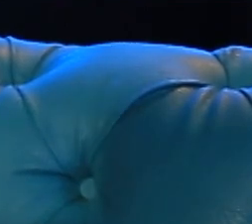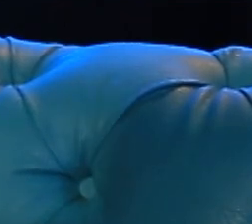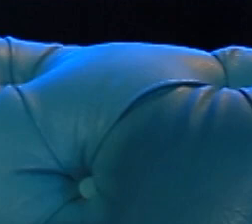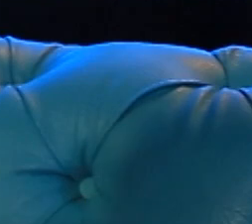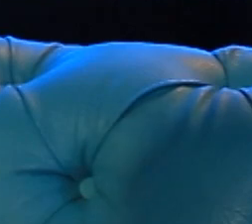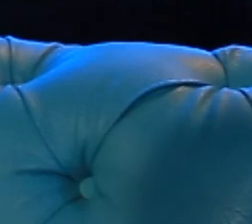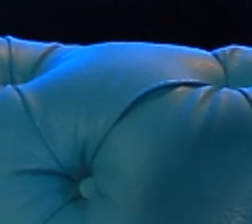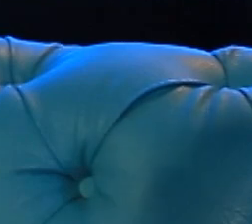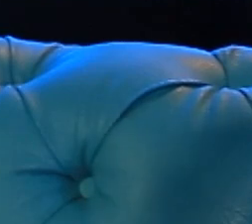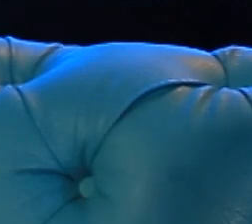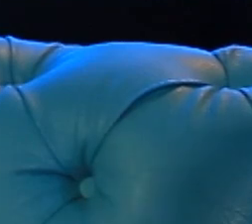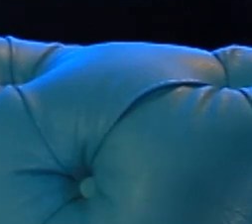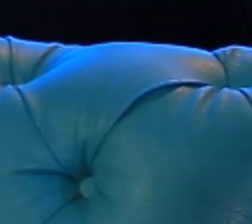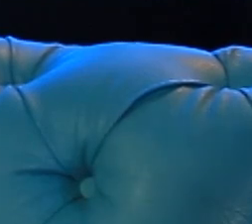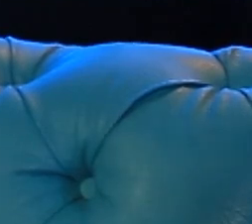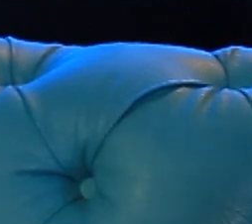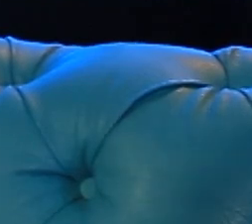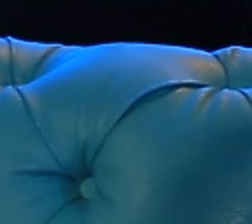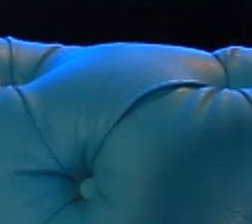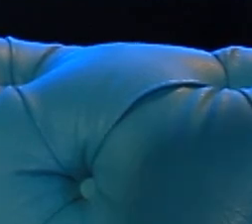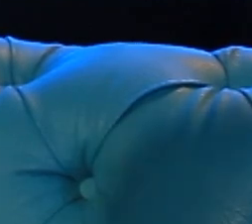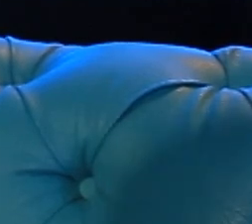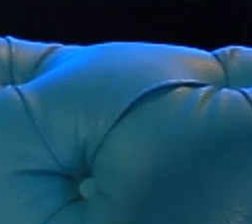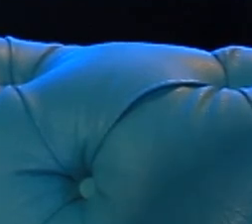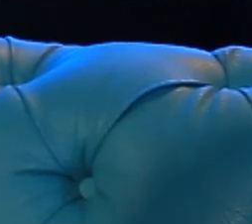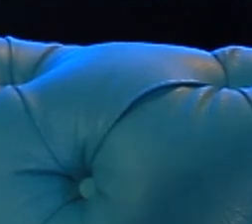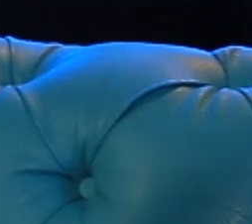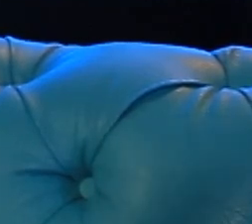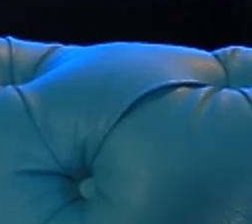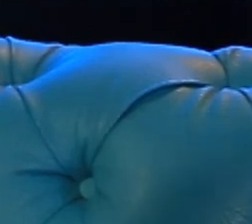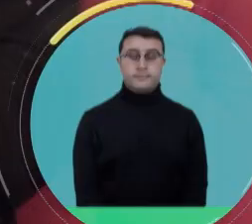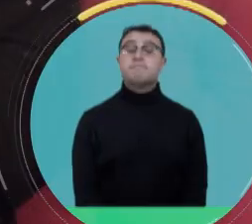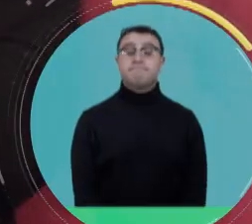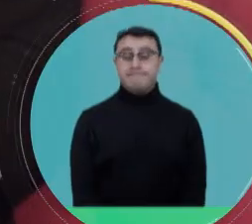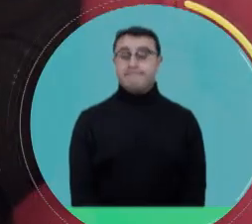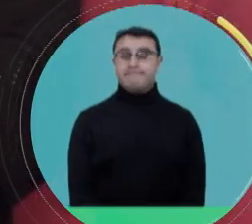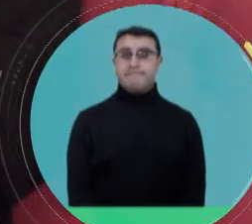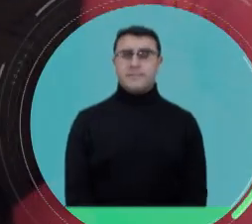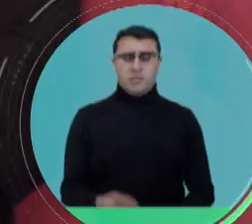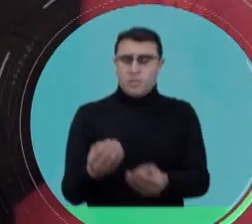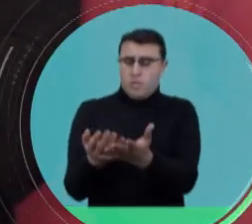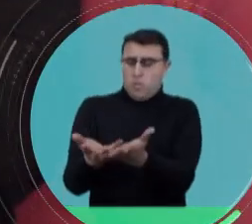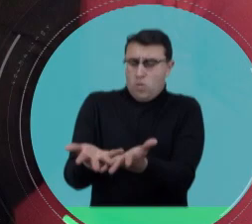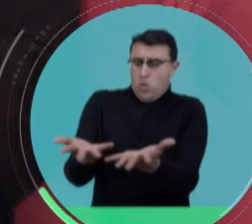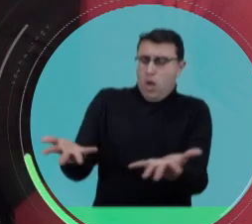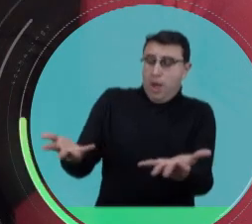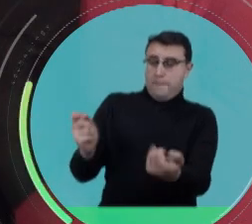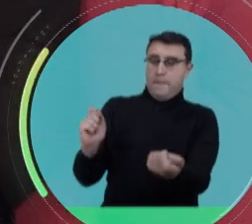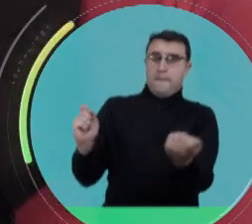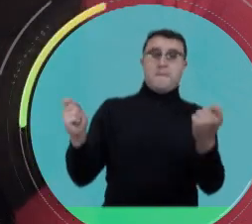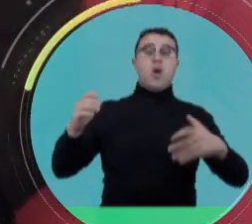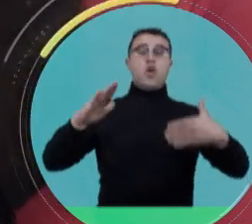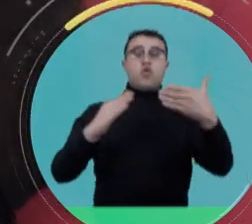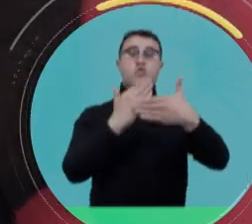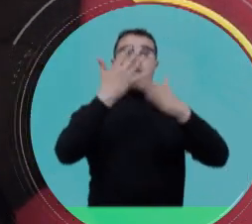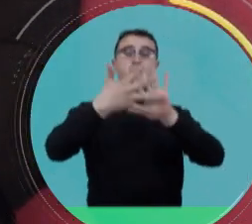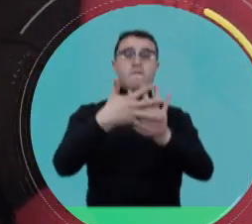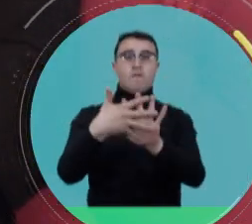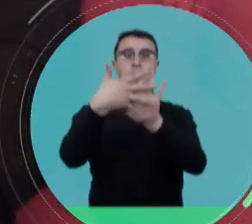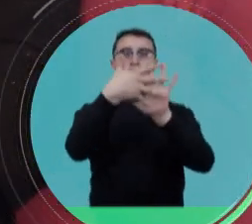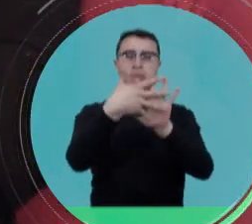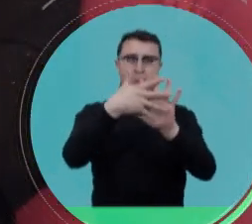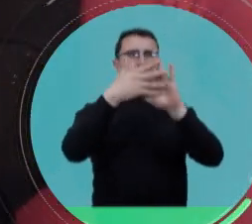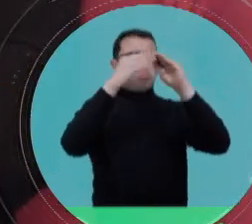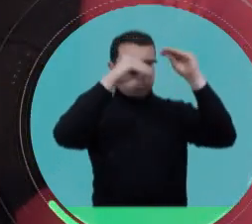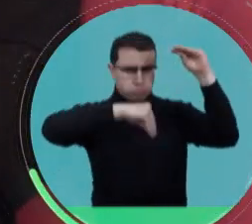Canal 13 qué viene para estas tienen algún cambio ya estamos cambiando muchas cosas estamos